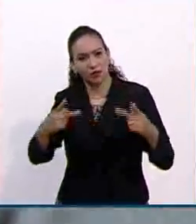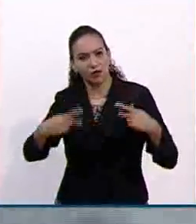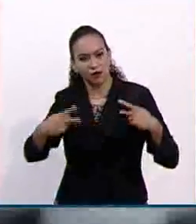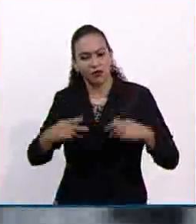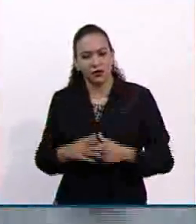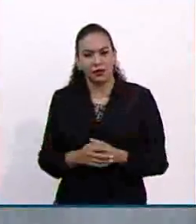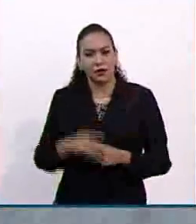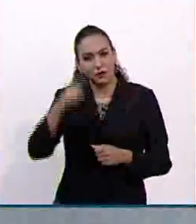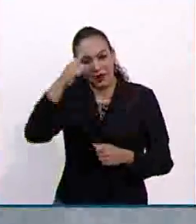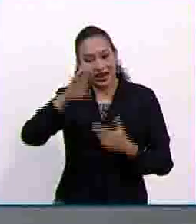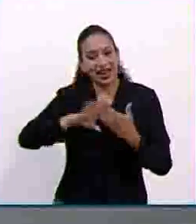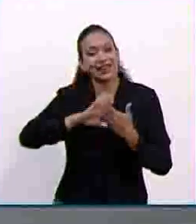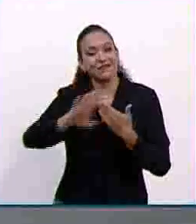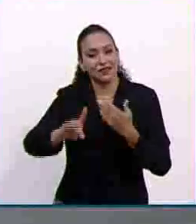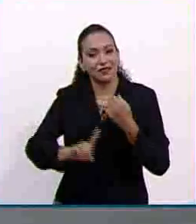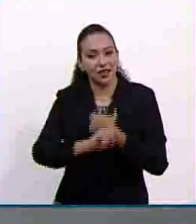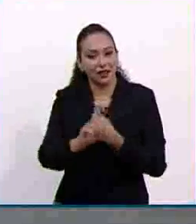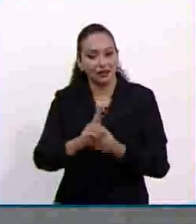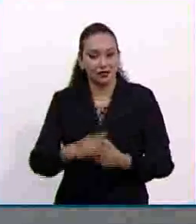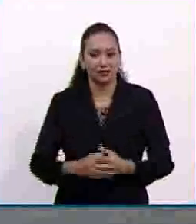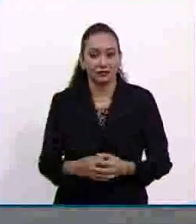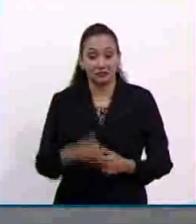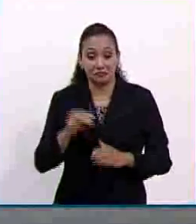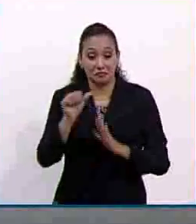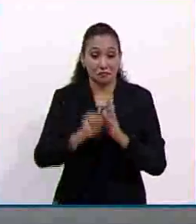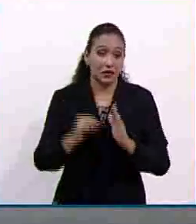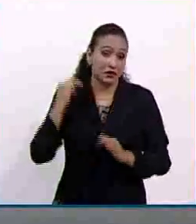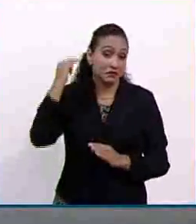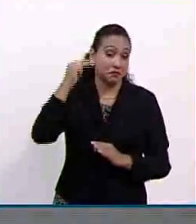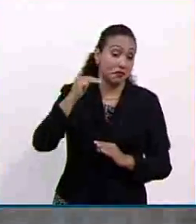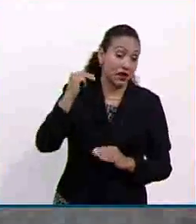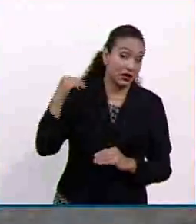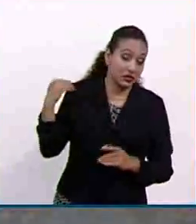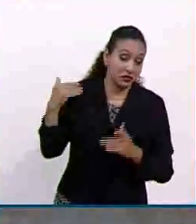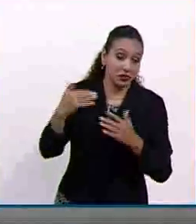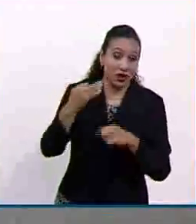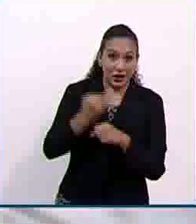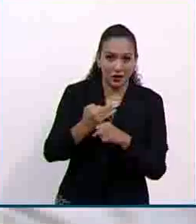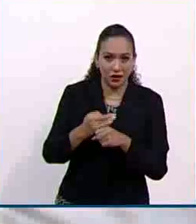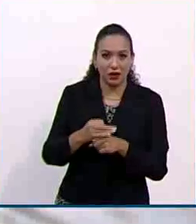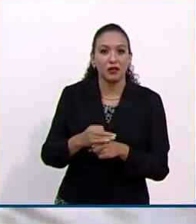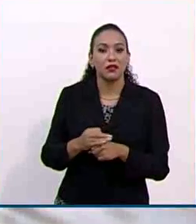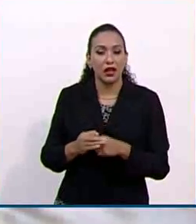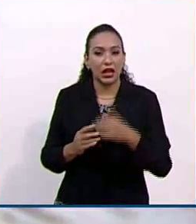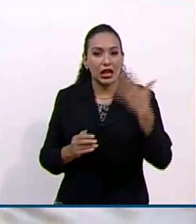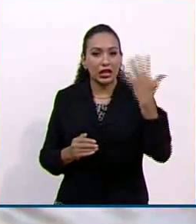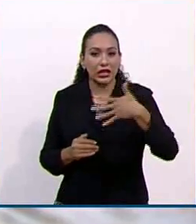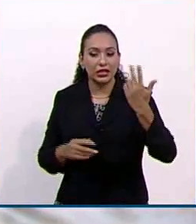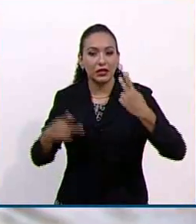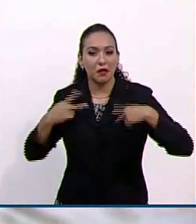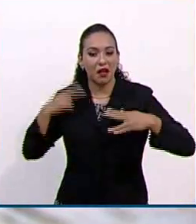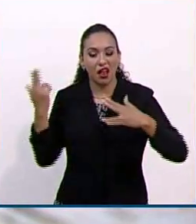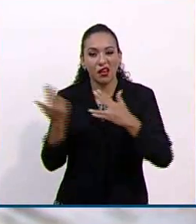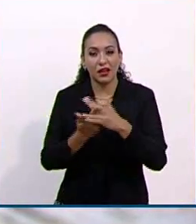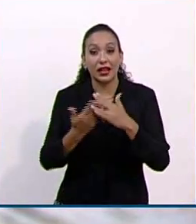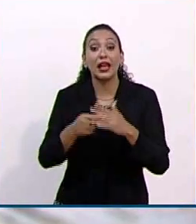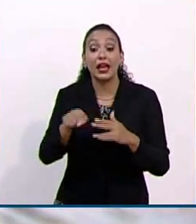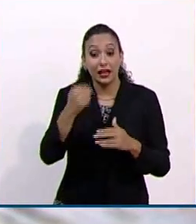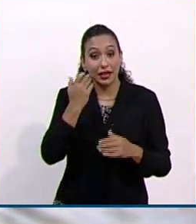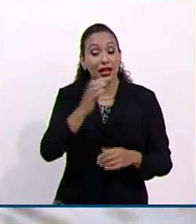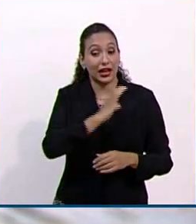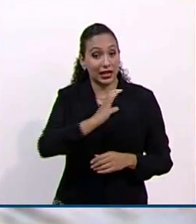su prevención. Detalla que desde marzo pasado a la fecha registró el asesinato de 15 personas precandidatas